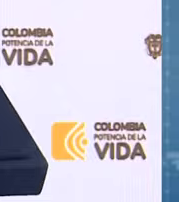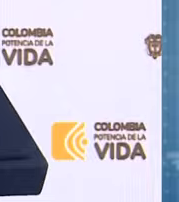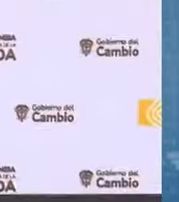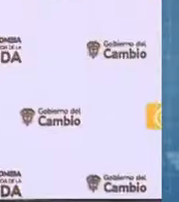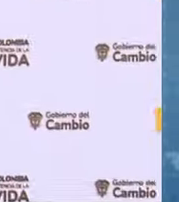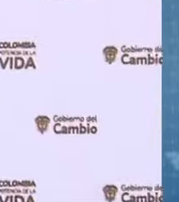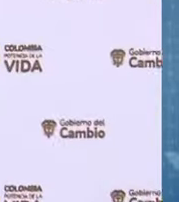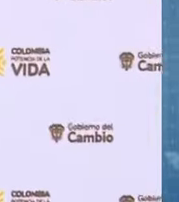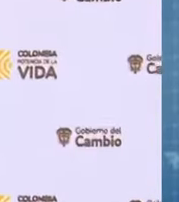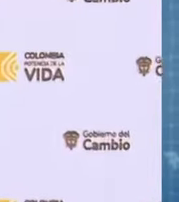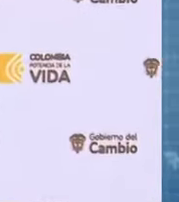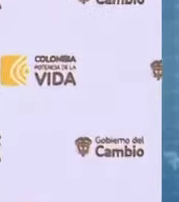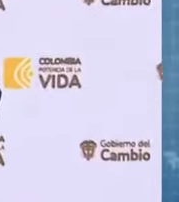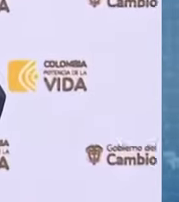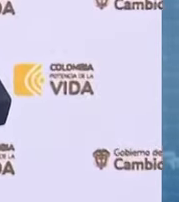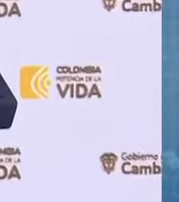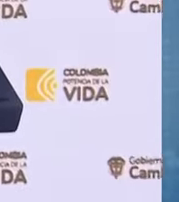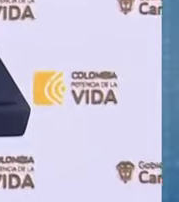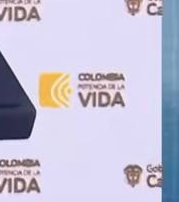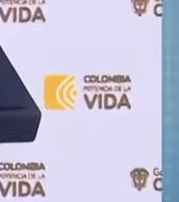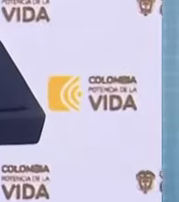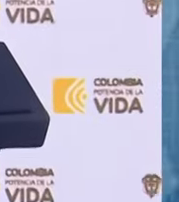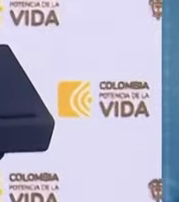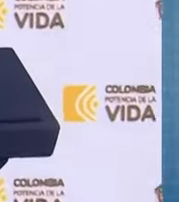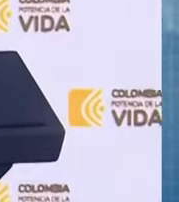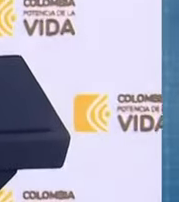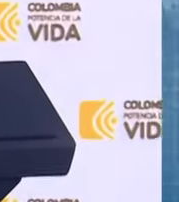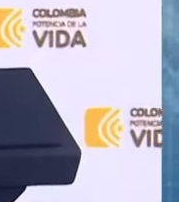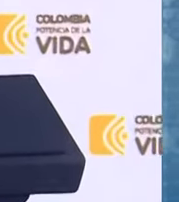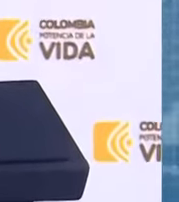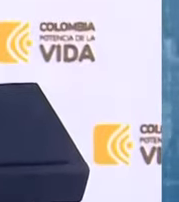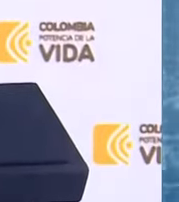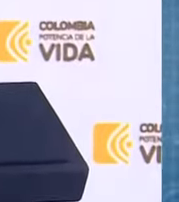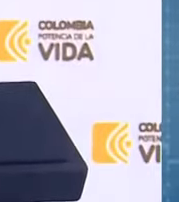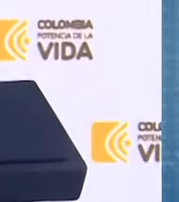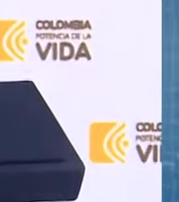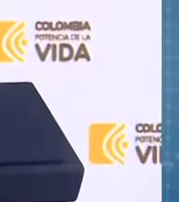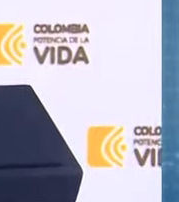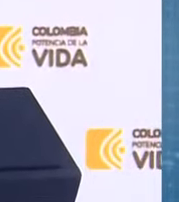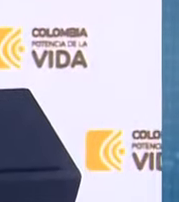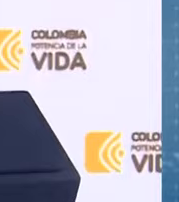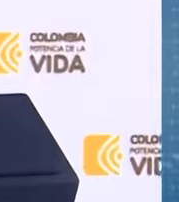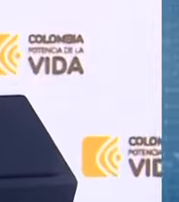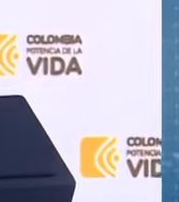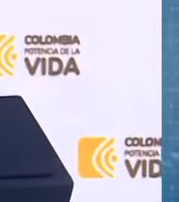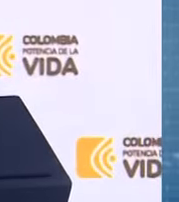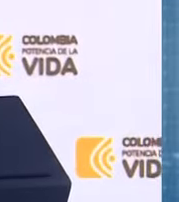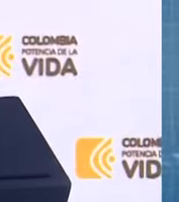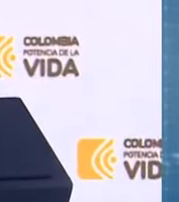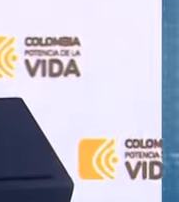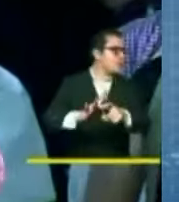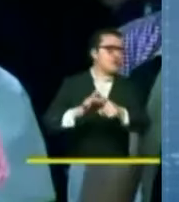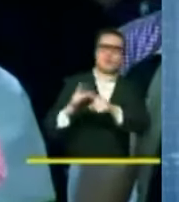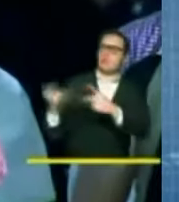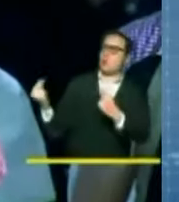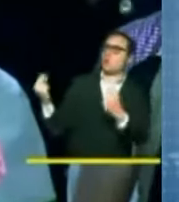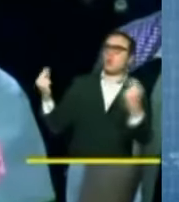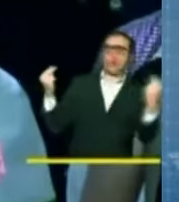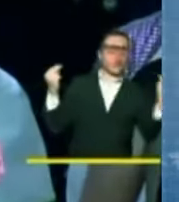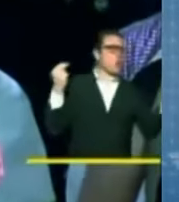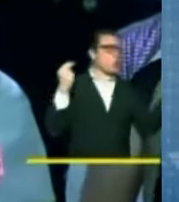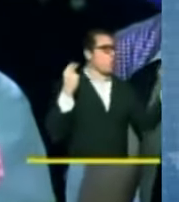por su por por por su ente en términos generales eh y y y los losamos nadie